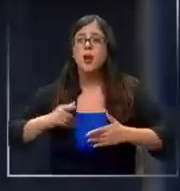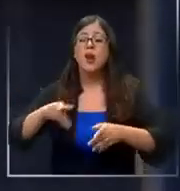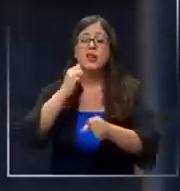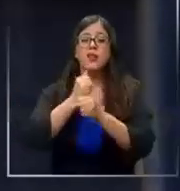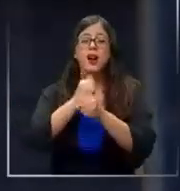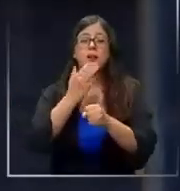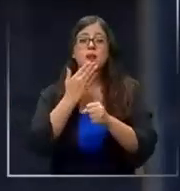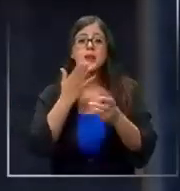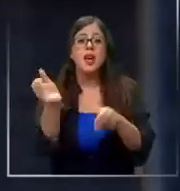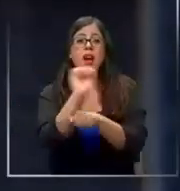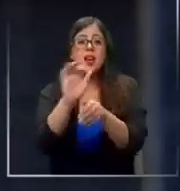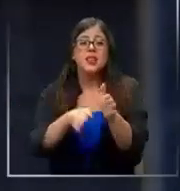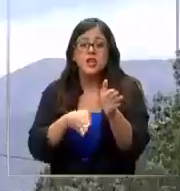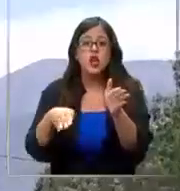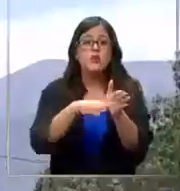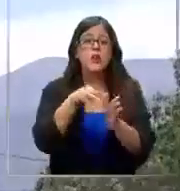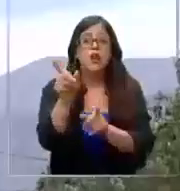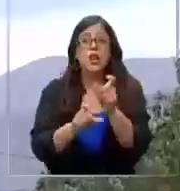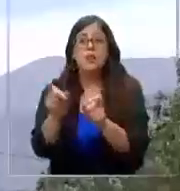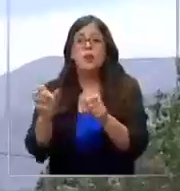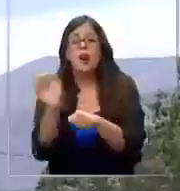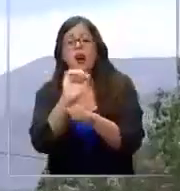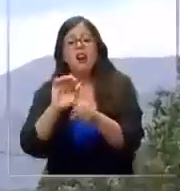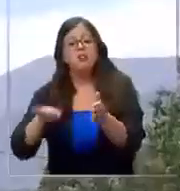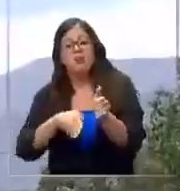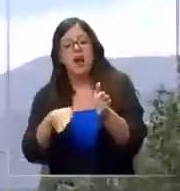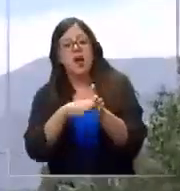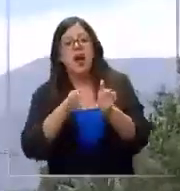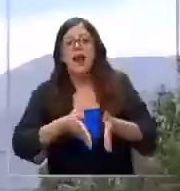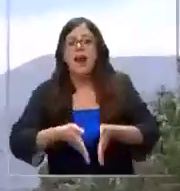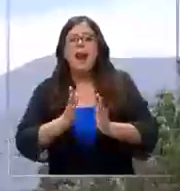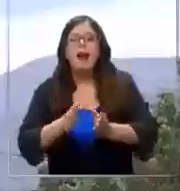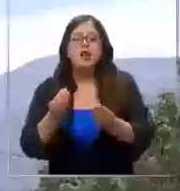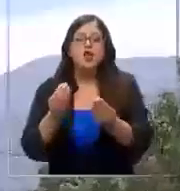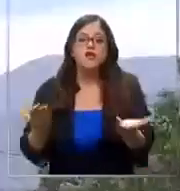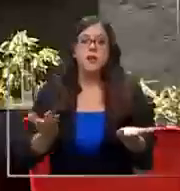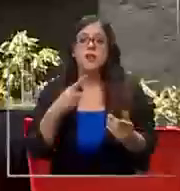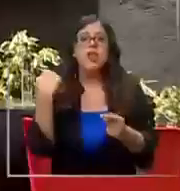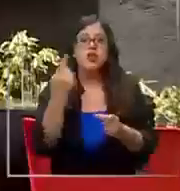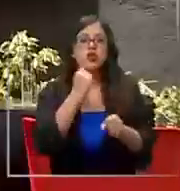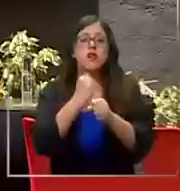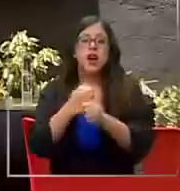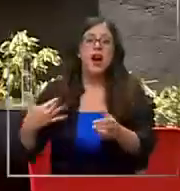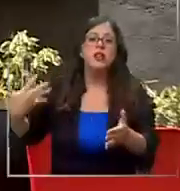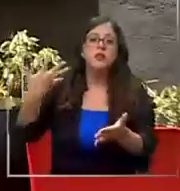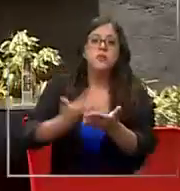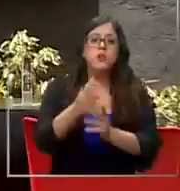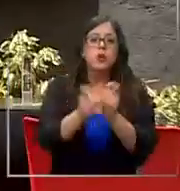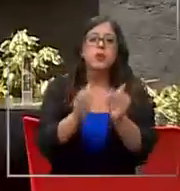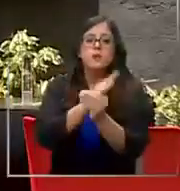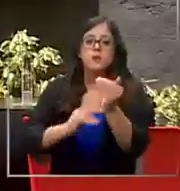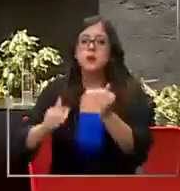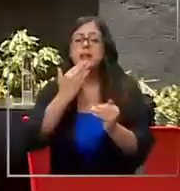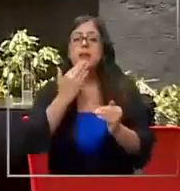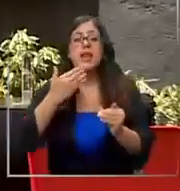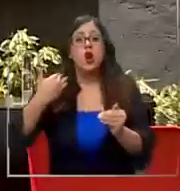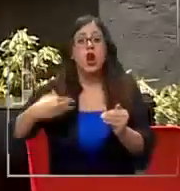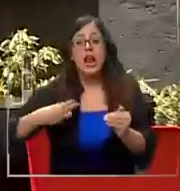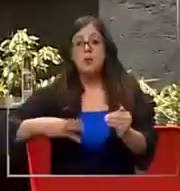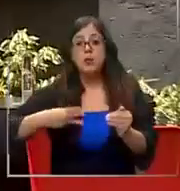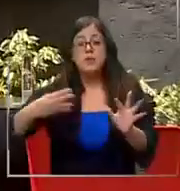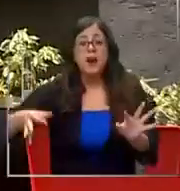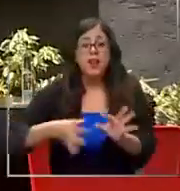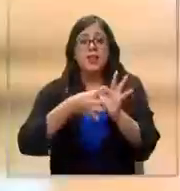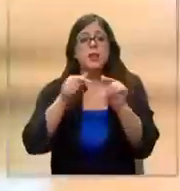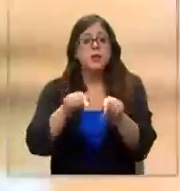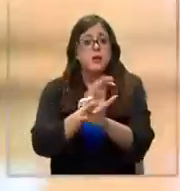Trabajamos también en los estacionamientos de la gente que se estacionaba en la calle. Lo ilógico es que veníamos trabajando con vecinos y con la misma municipalidad y